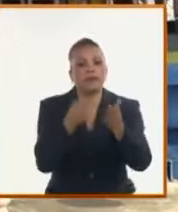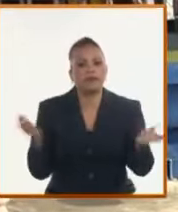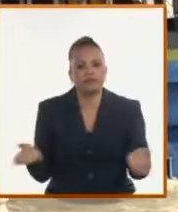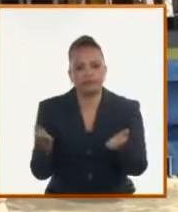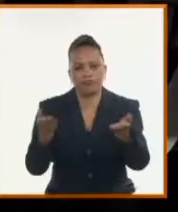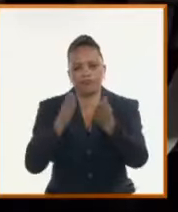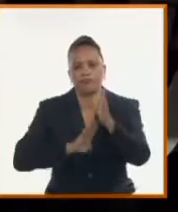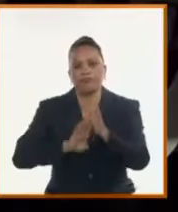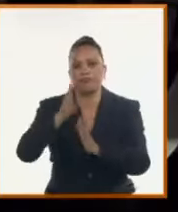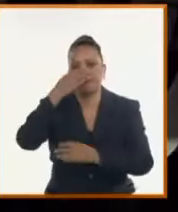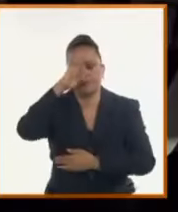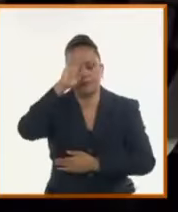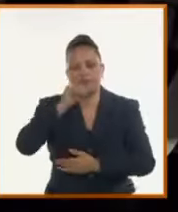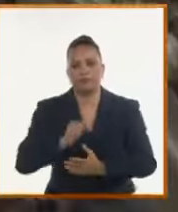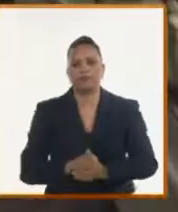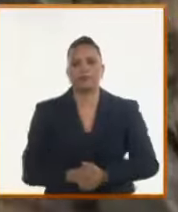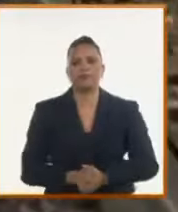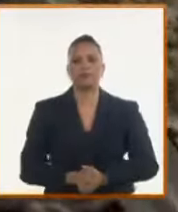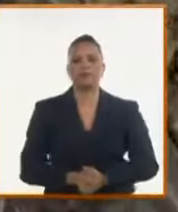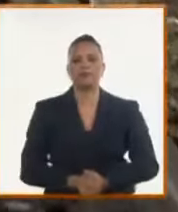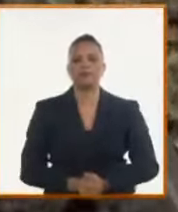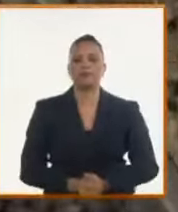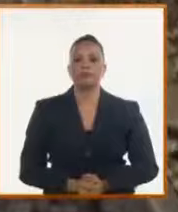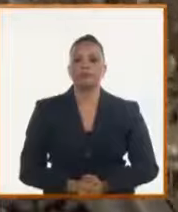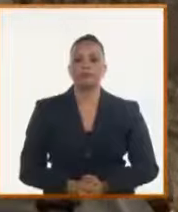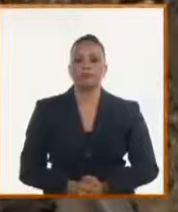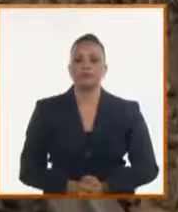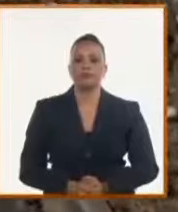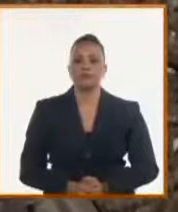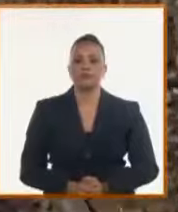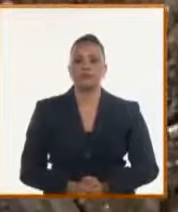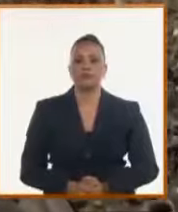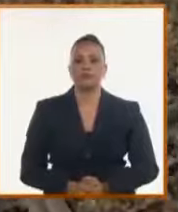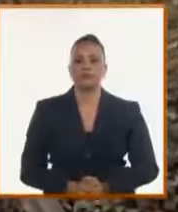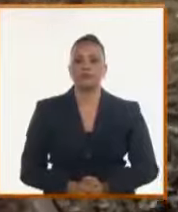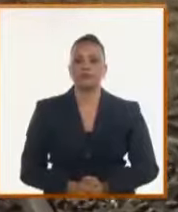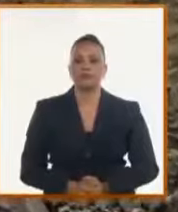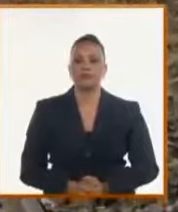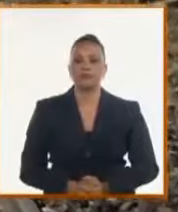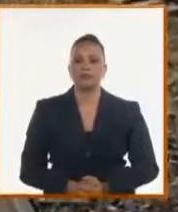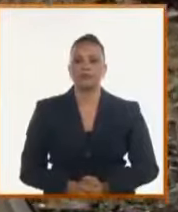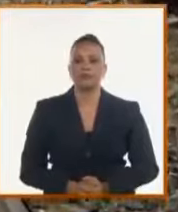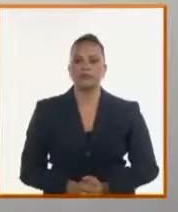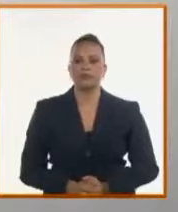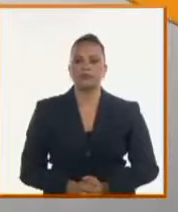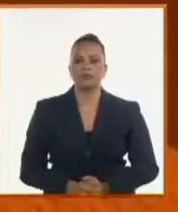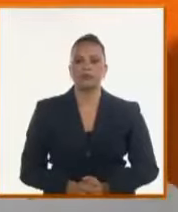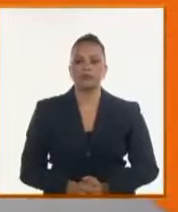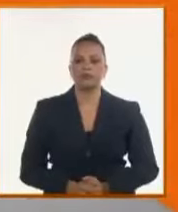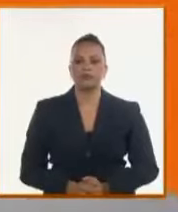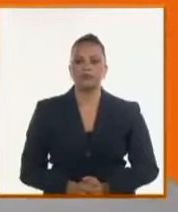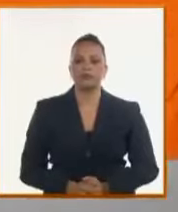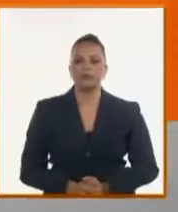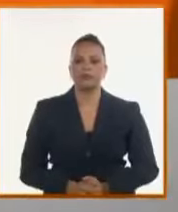económico del país johanni Suárez e Irán Suárez bán especial para la mesa